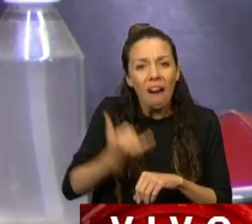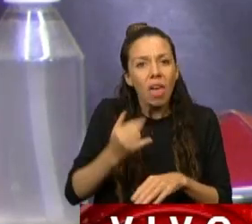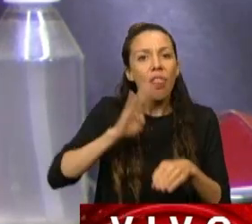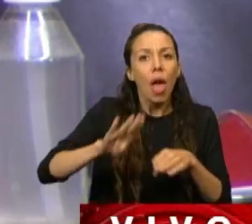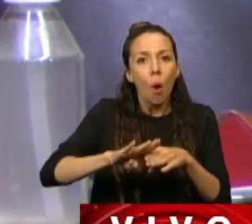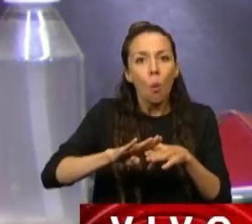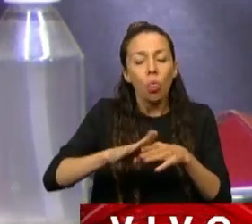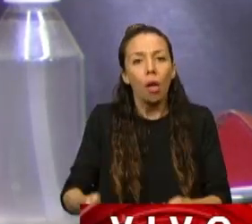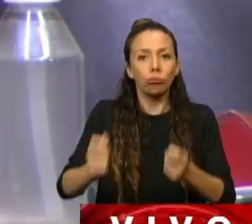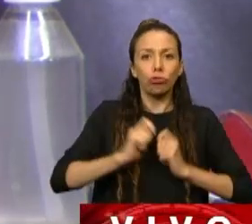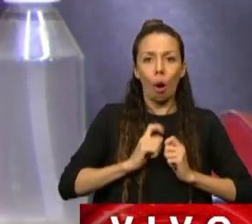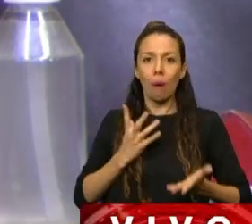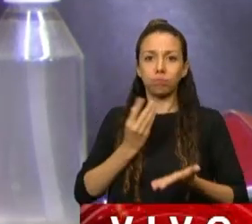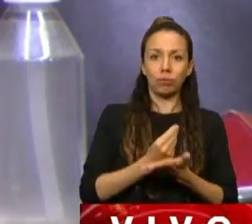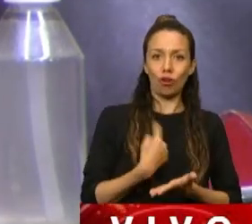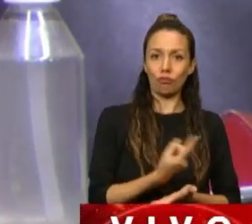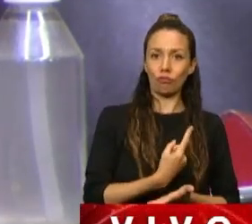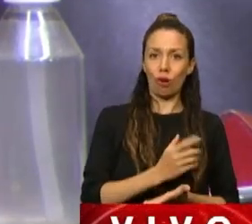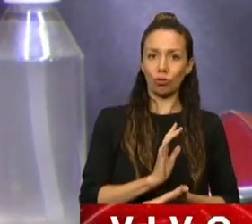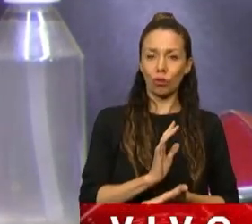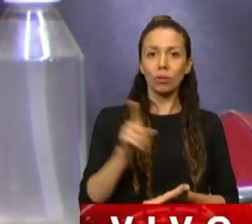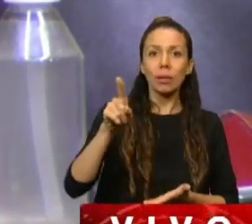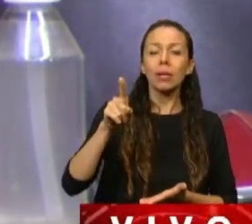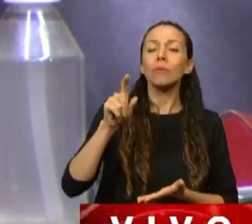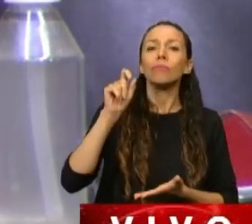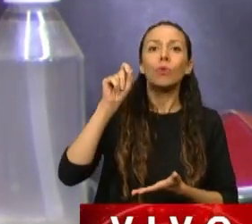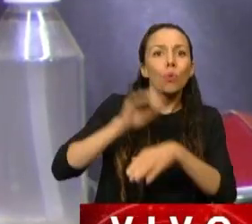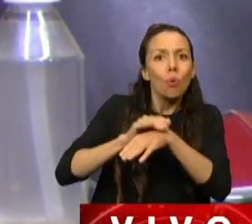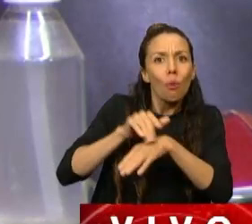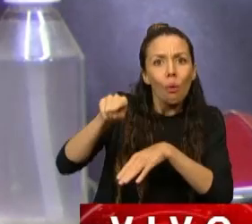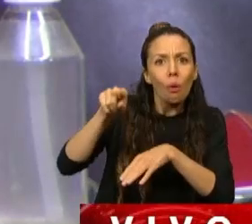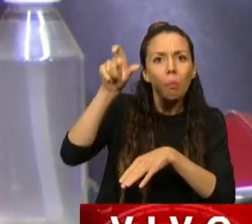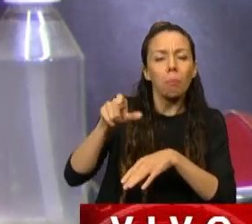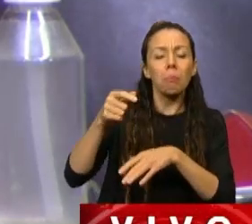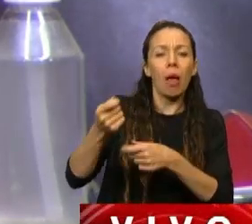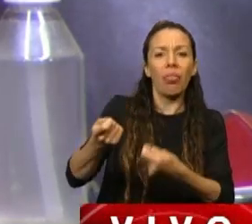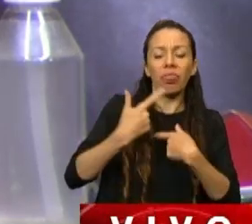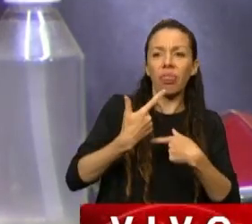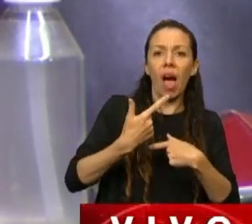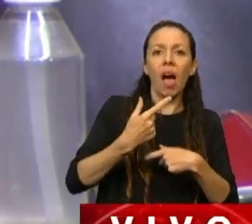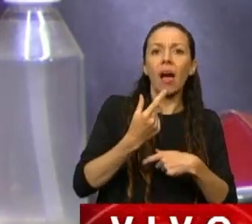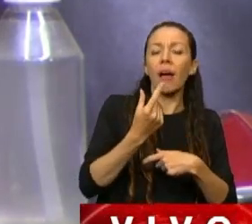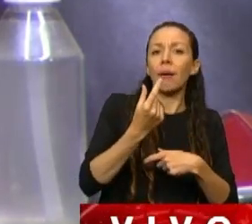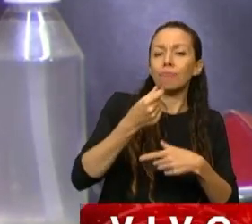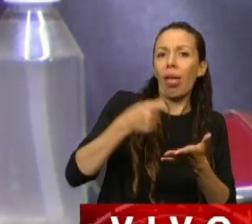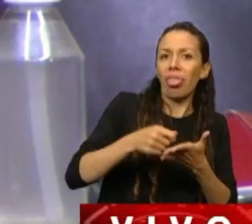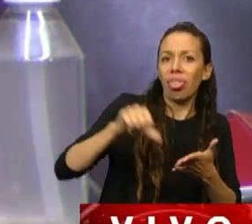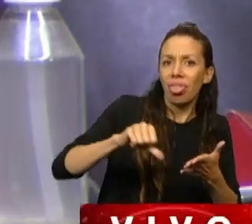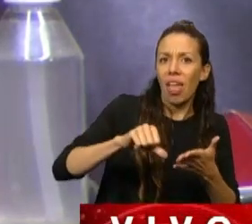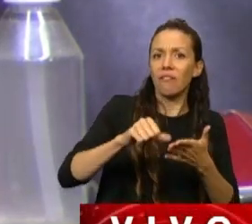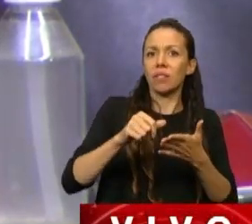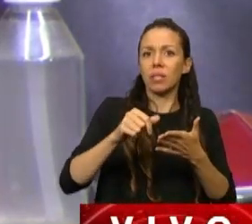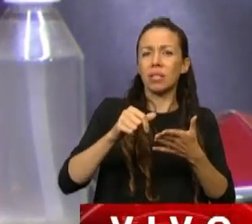déficit presupuestario y un déficit financiero y un déficit financiero que no tenía una deuda con el fondo monetario internacional